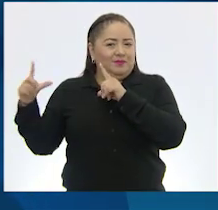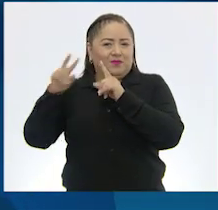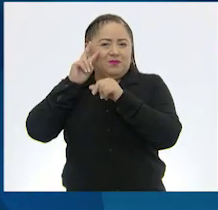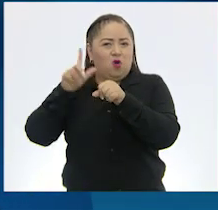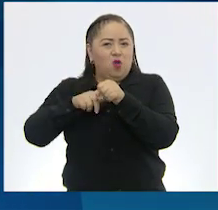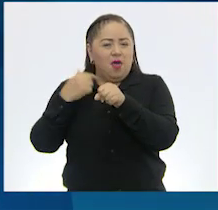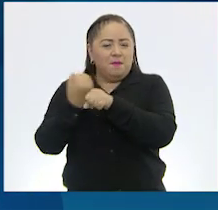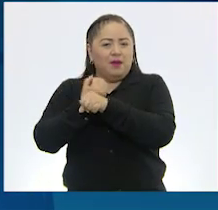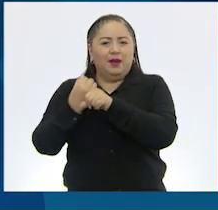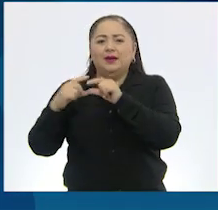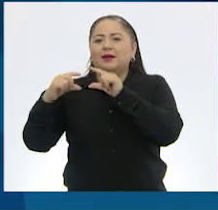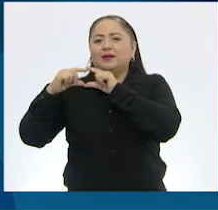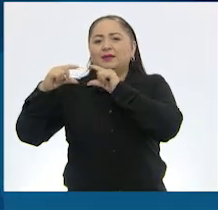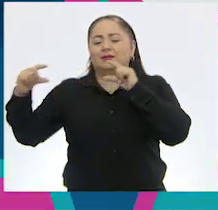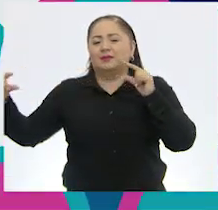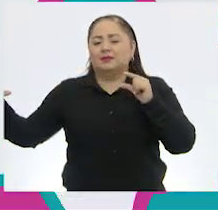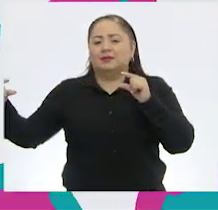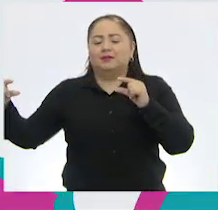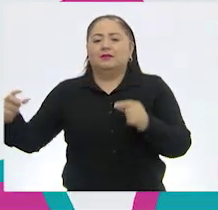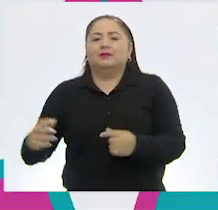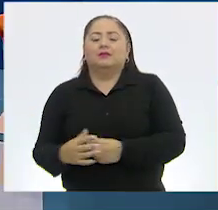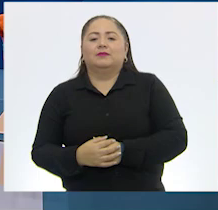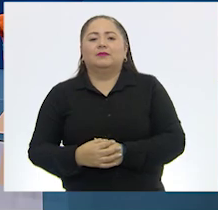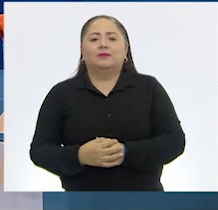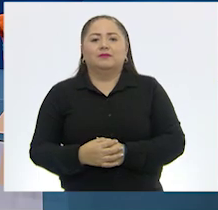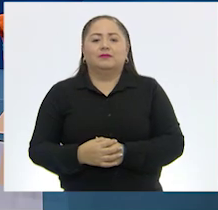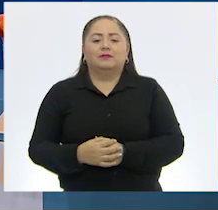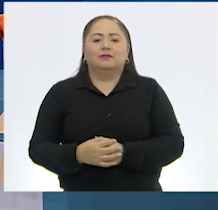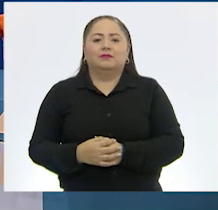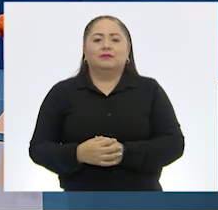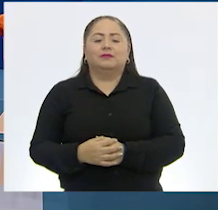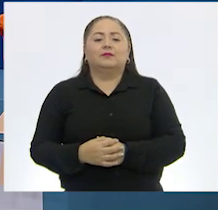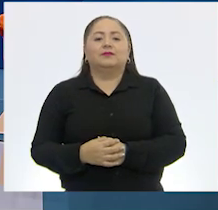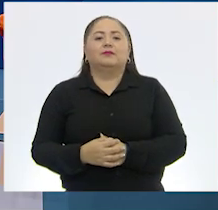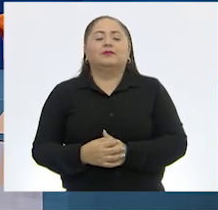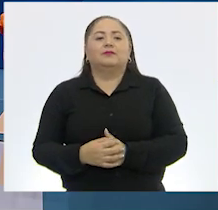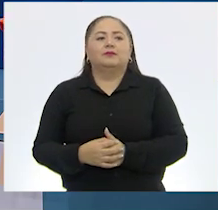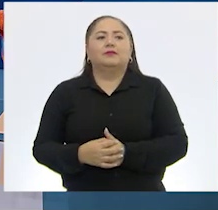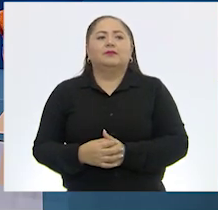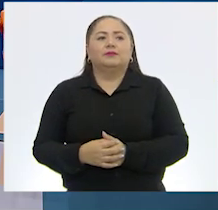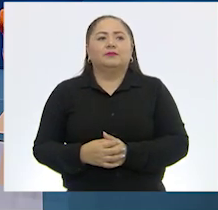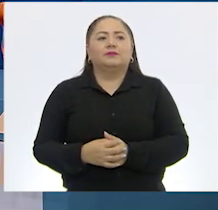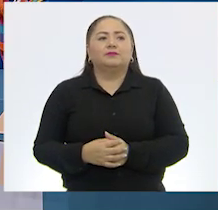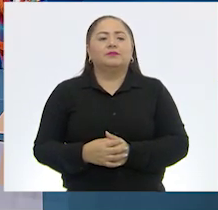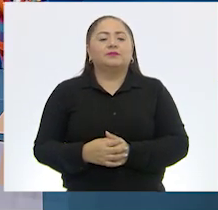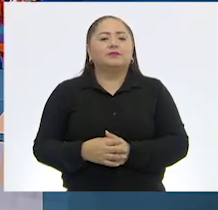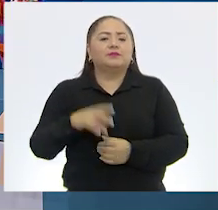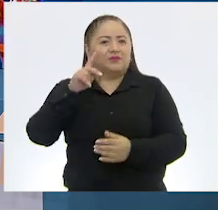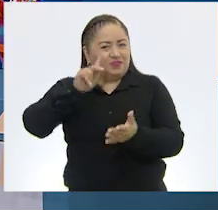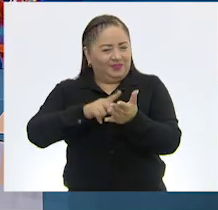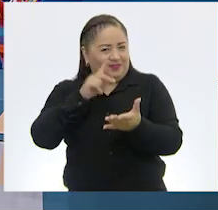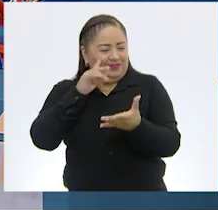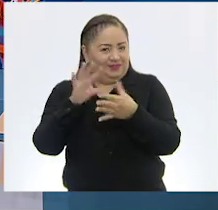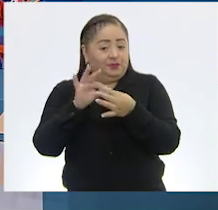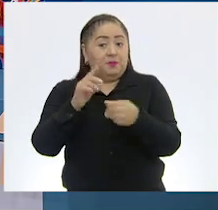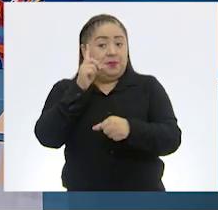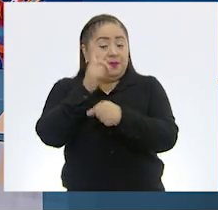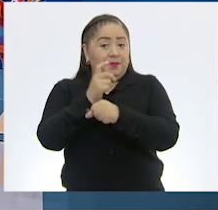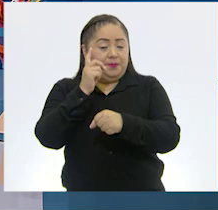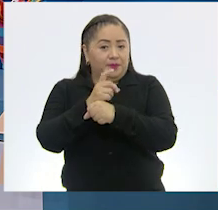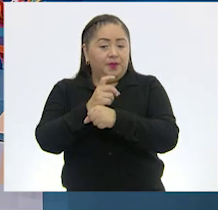color amarillo. Pero, a ver, ¿a qué se refieren todos estos términos? Definámoslos.